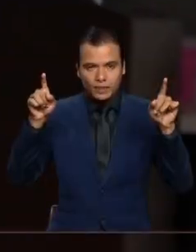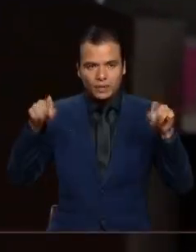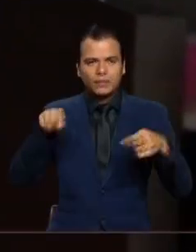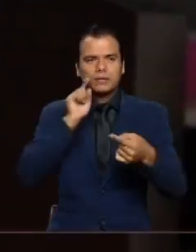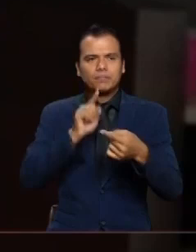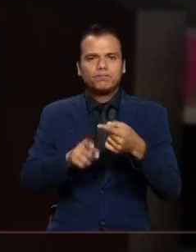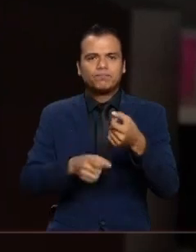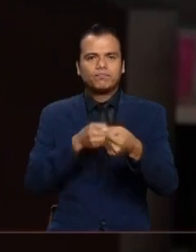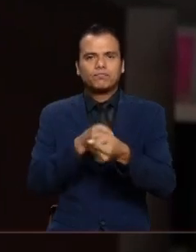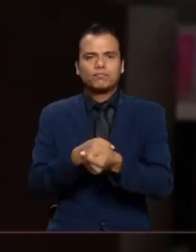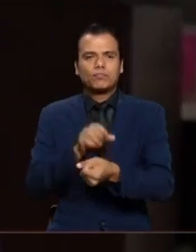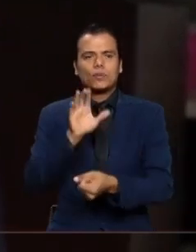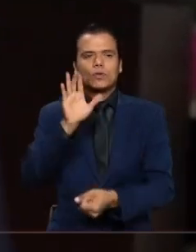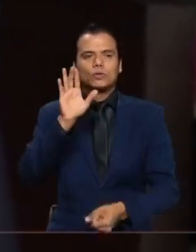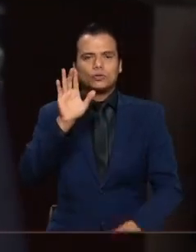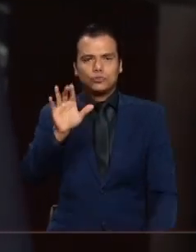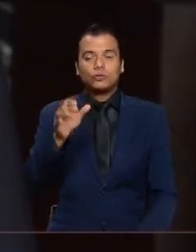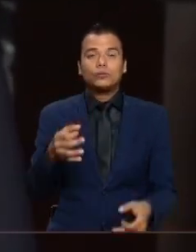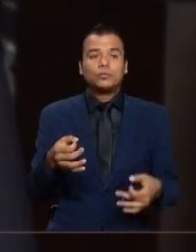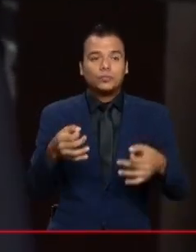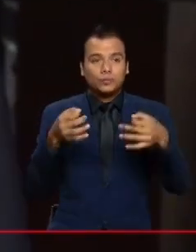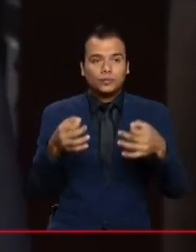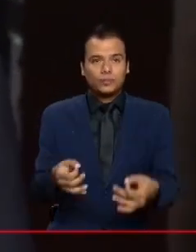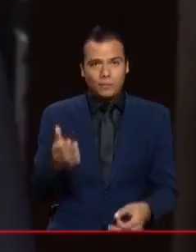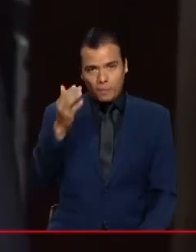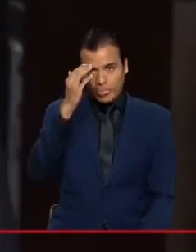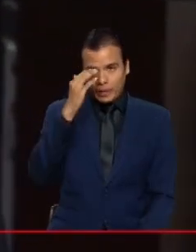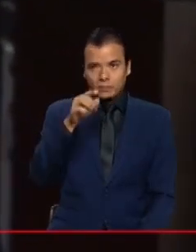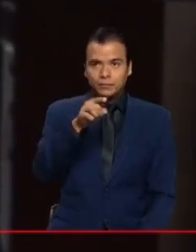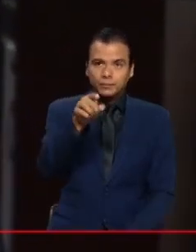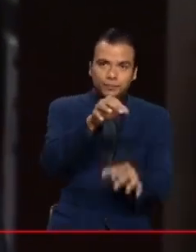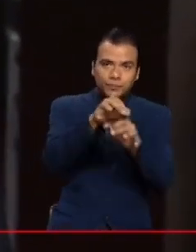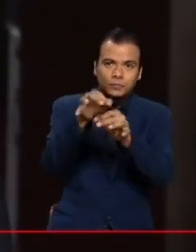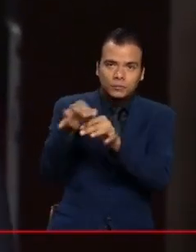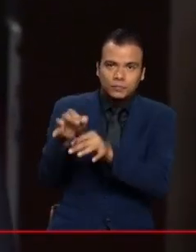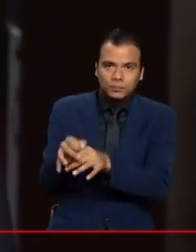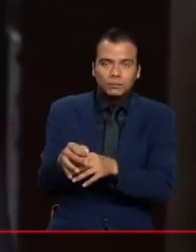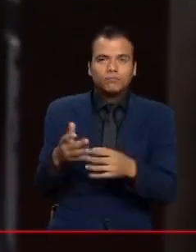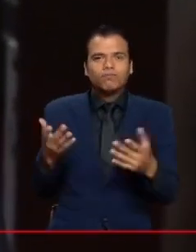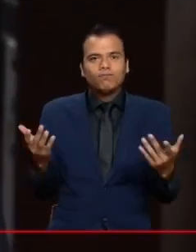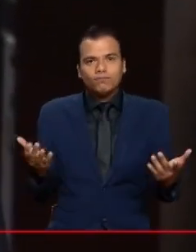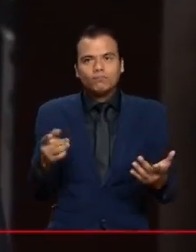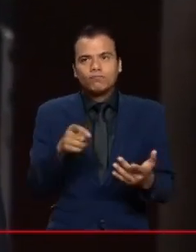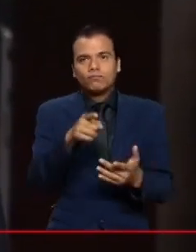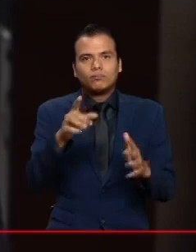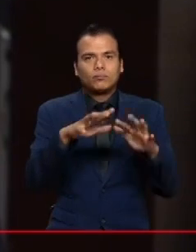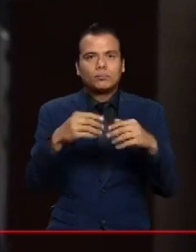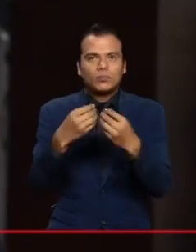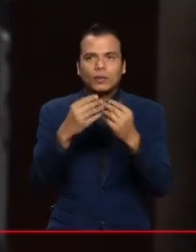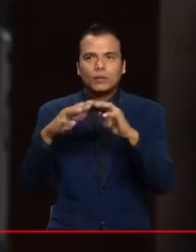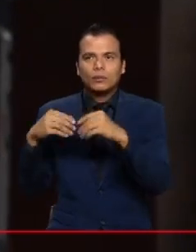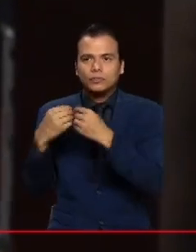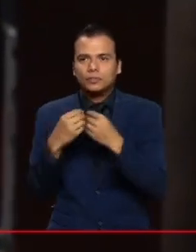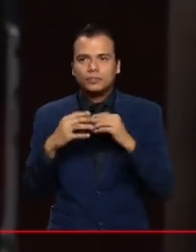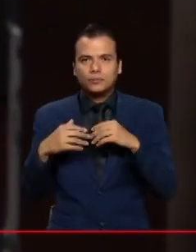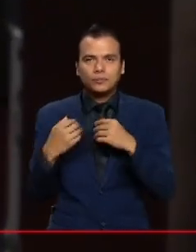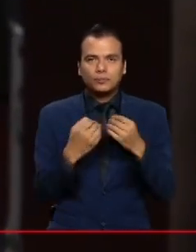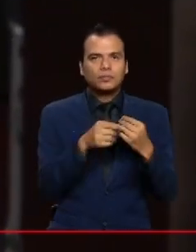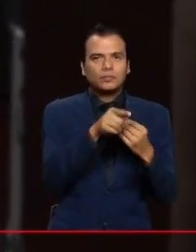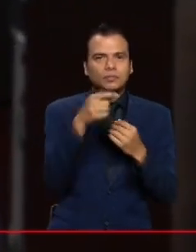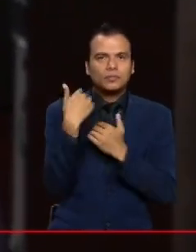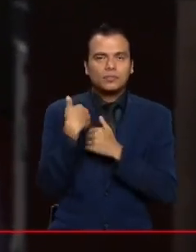En el reporte de las afectaciones también es importante que los municipios, a través de los consejos municipales de gestión del